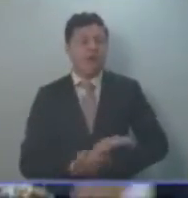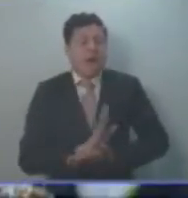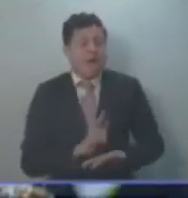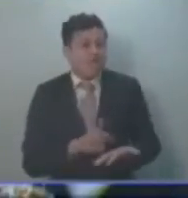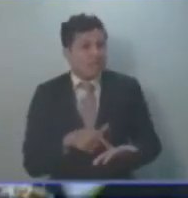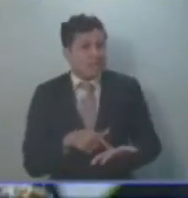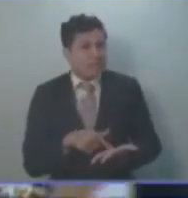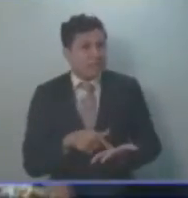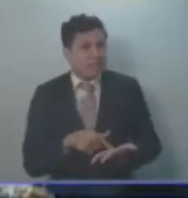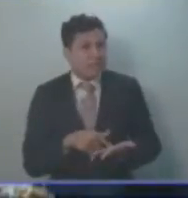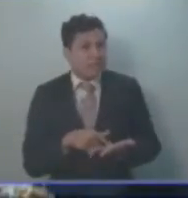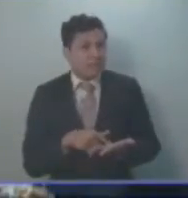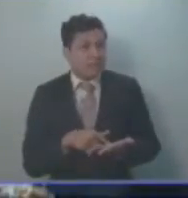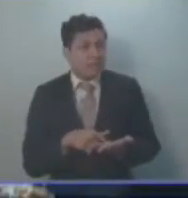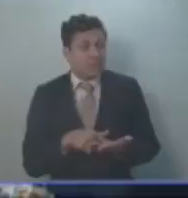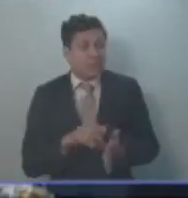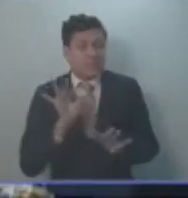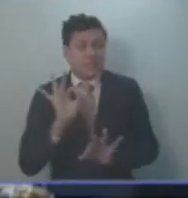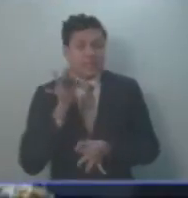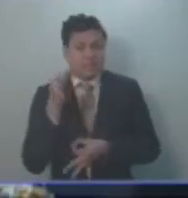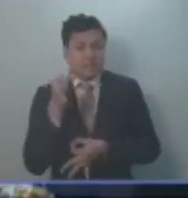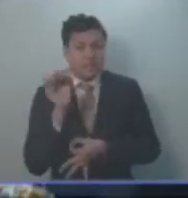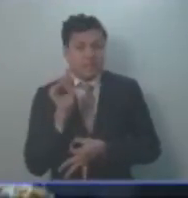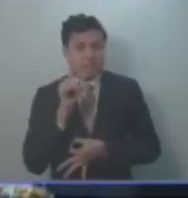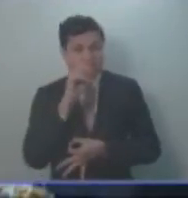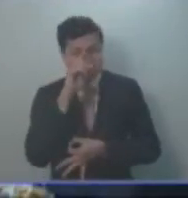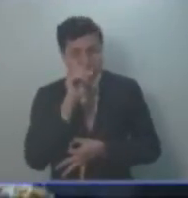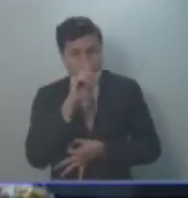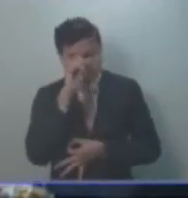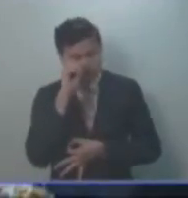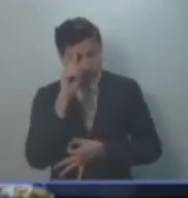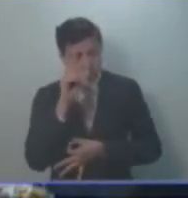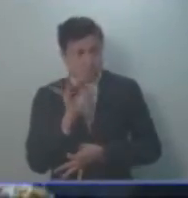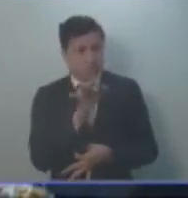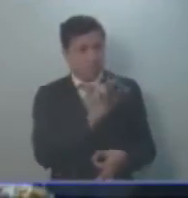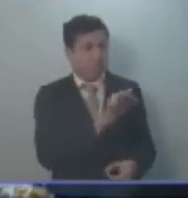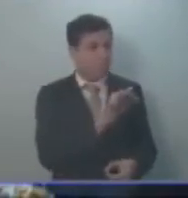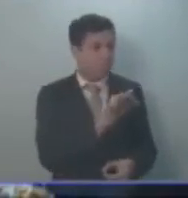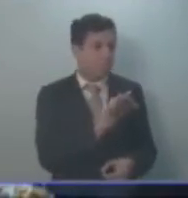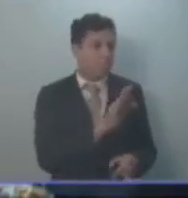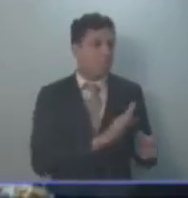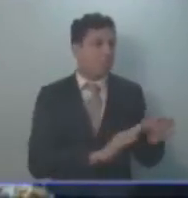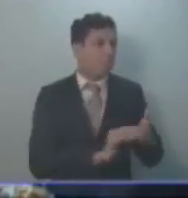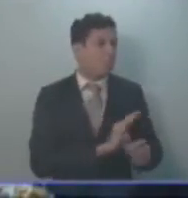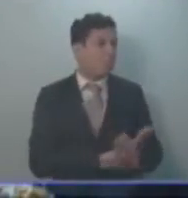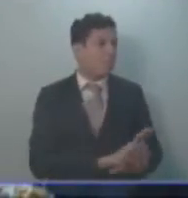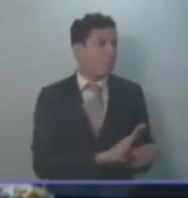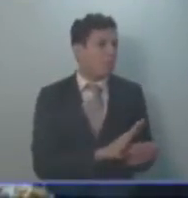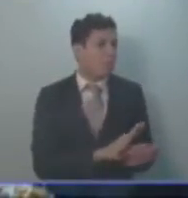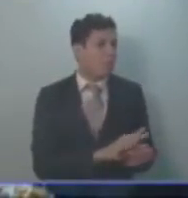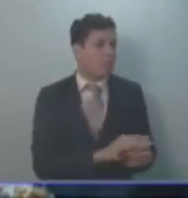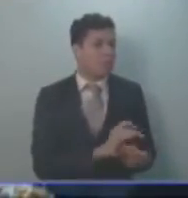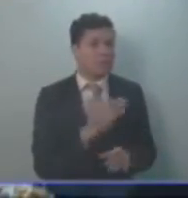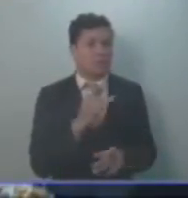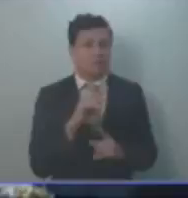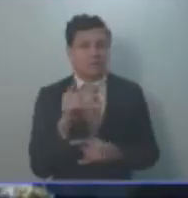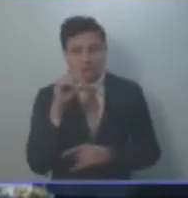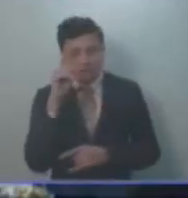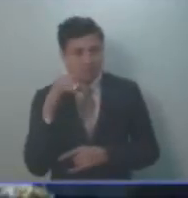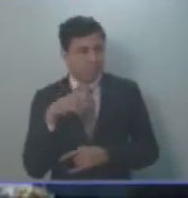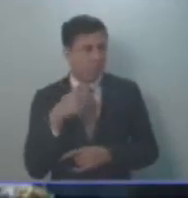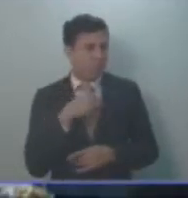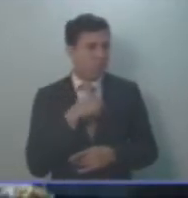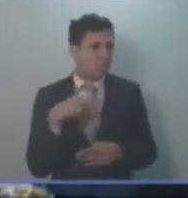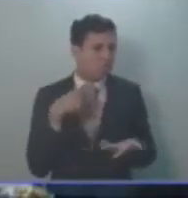no se les concede en el sistema de salud pública una extensión a la incapacidad para poder recuperarse